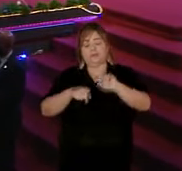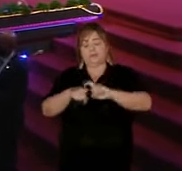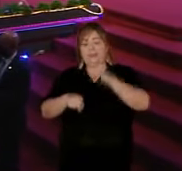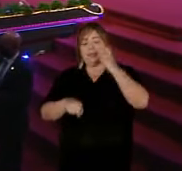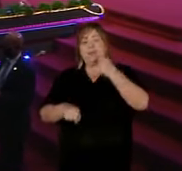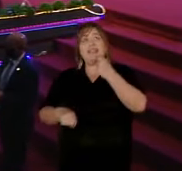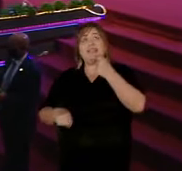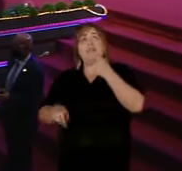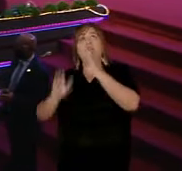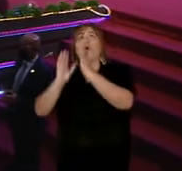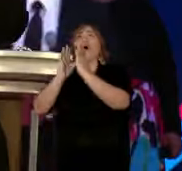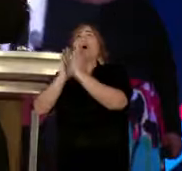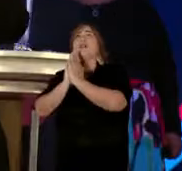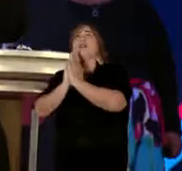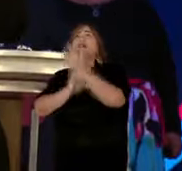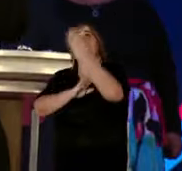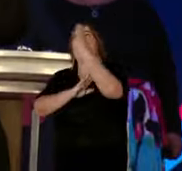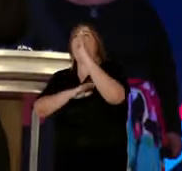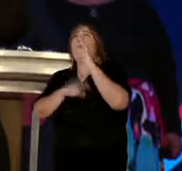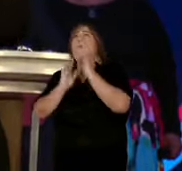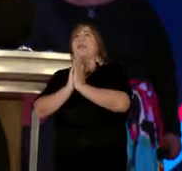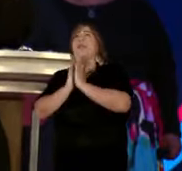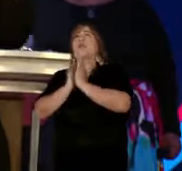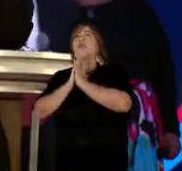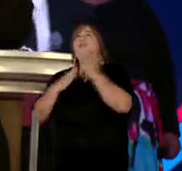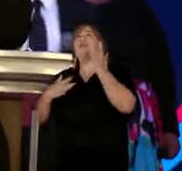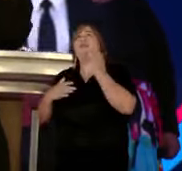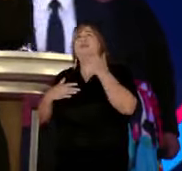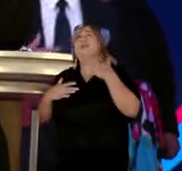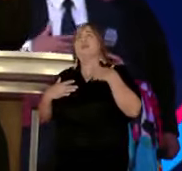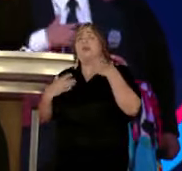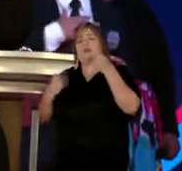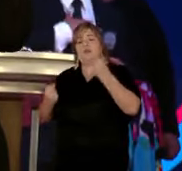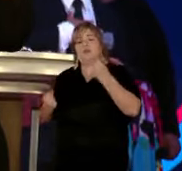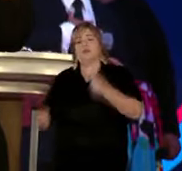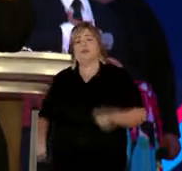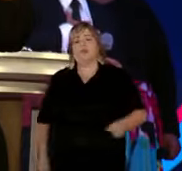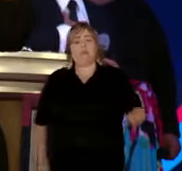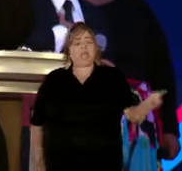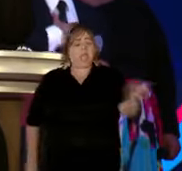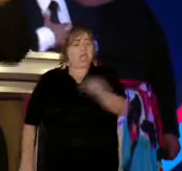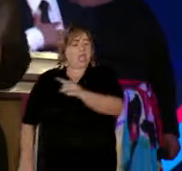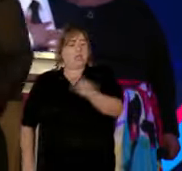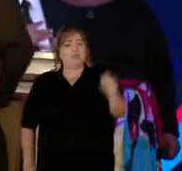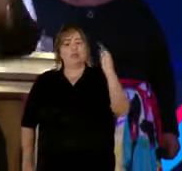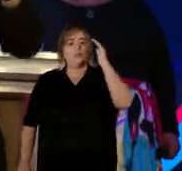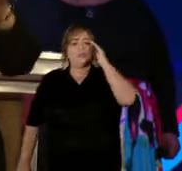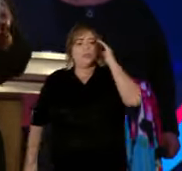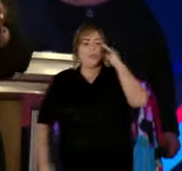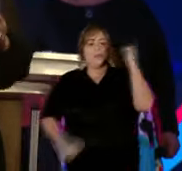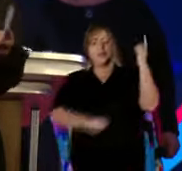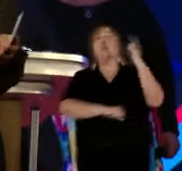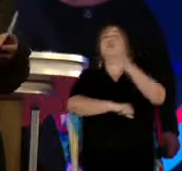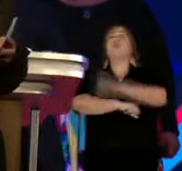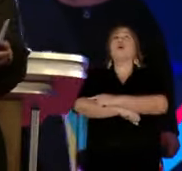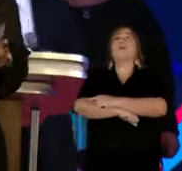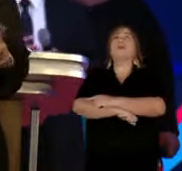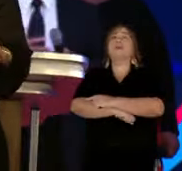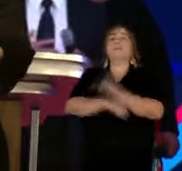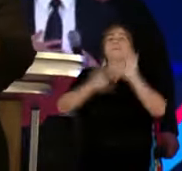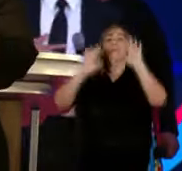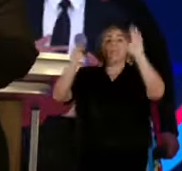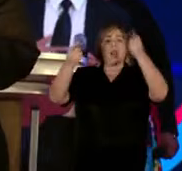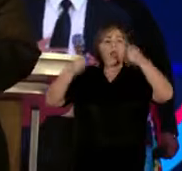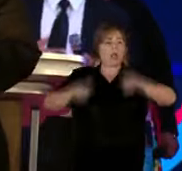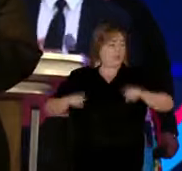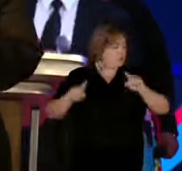te presento a los que están aquí, presente. Señor, ellos saben que este es el día de su milagro.